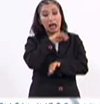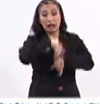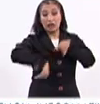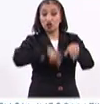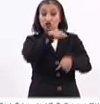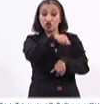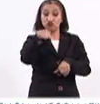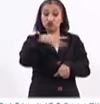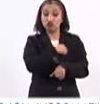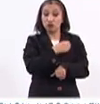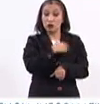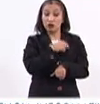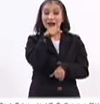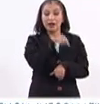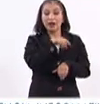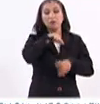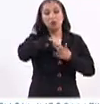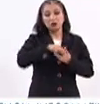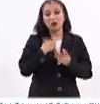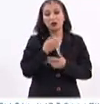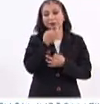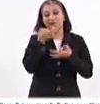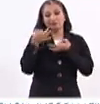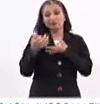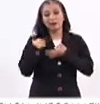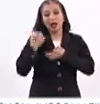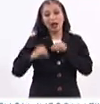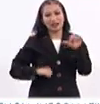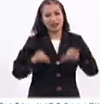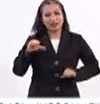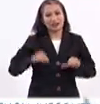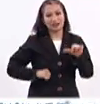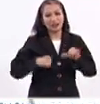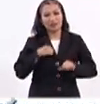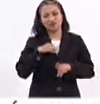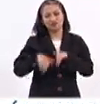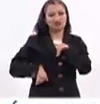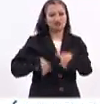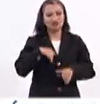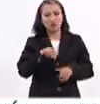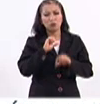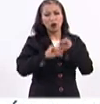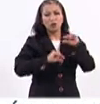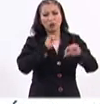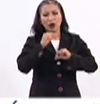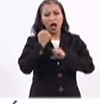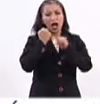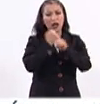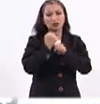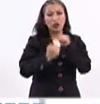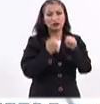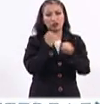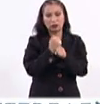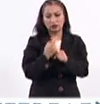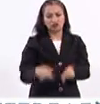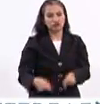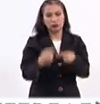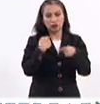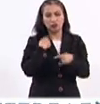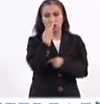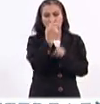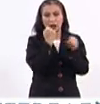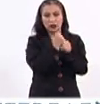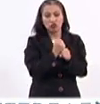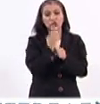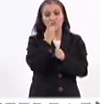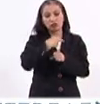natación, y fue de ahí que me empecé a enganchar con la actividad física. Evidentemente, conforme fueron pasando los años, desde niño, empecé de 2